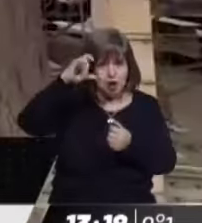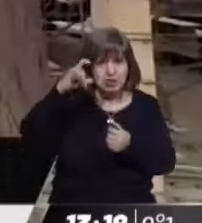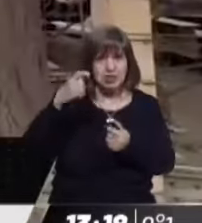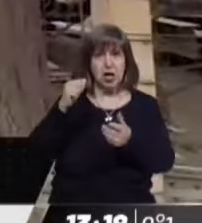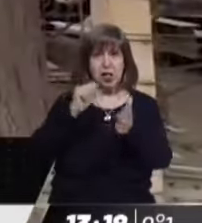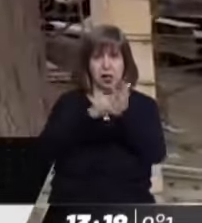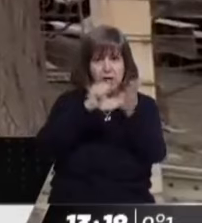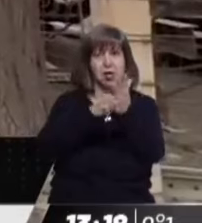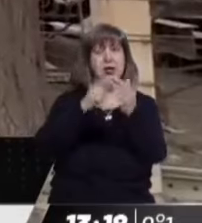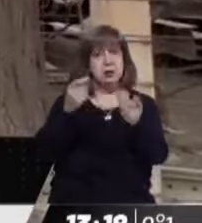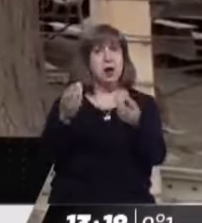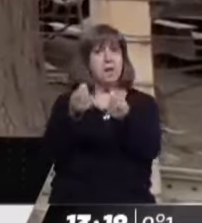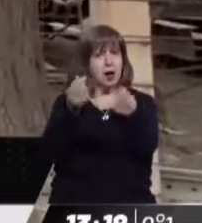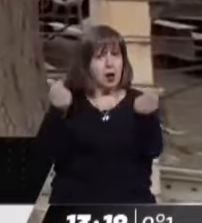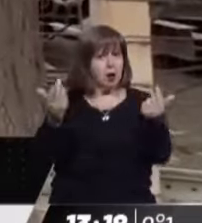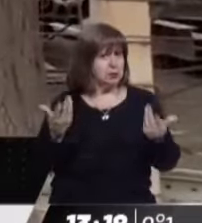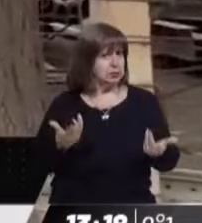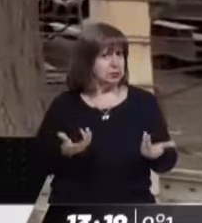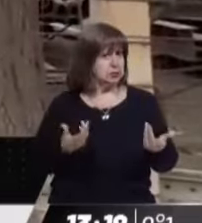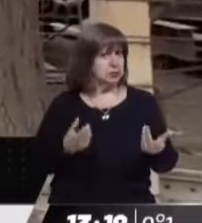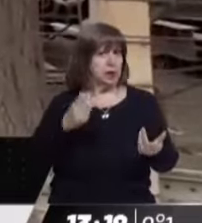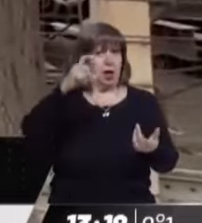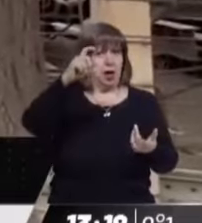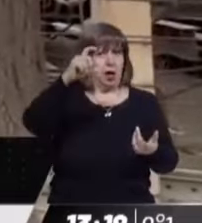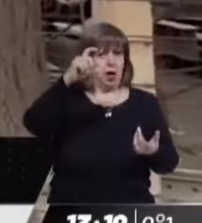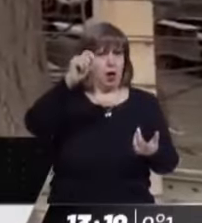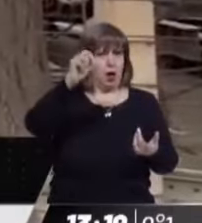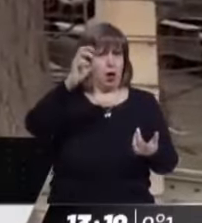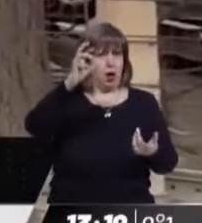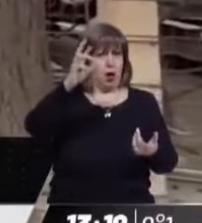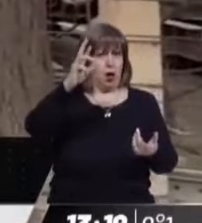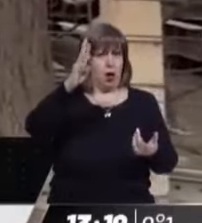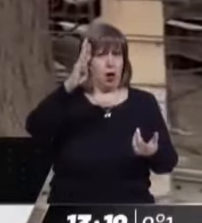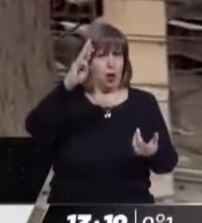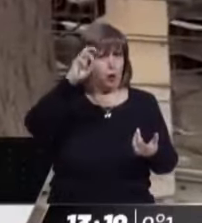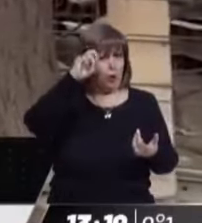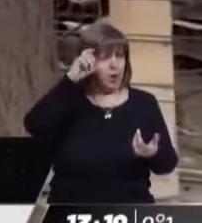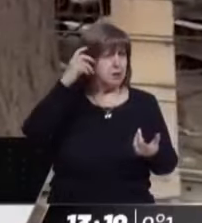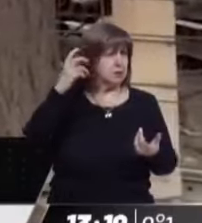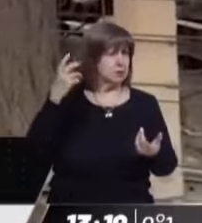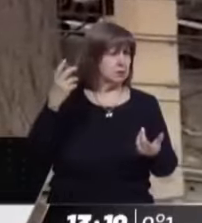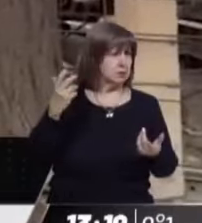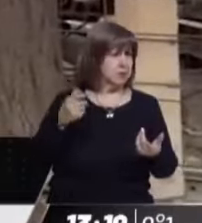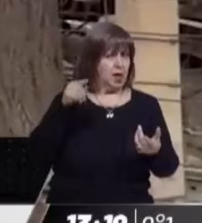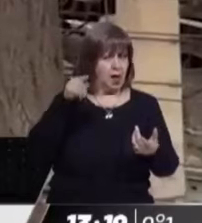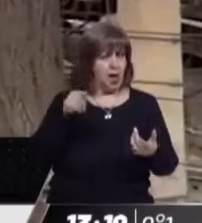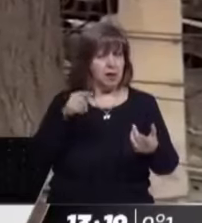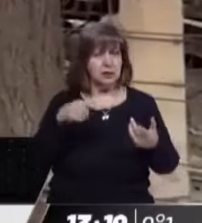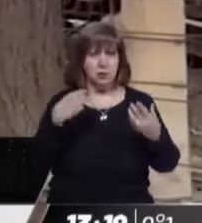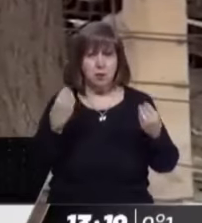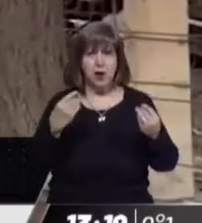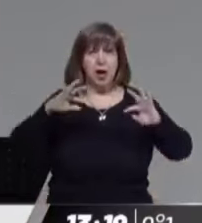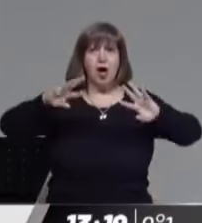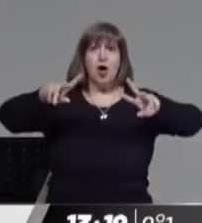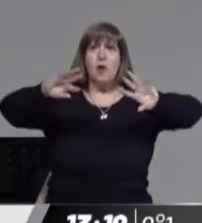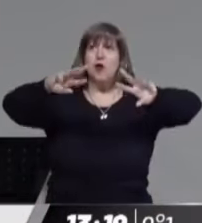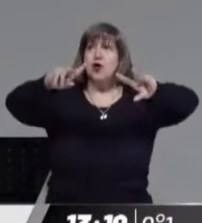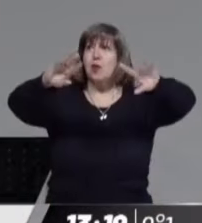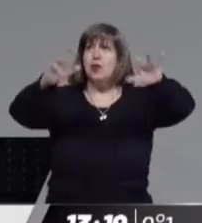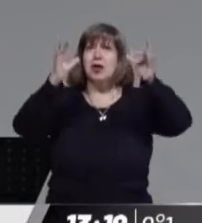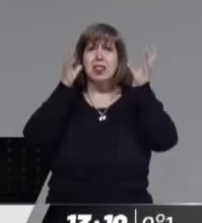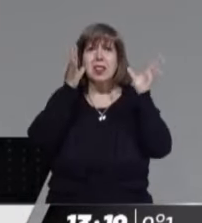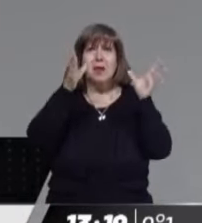hablamos de cobre hablamos de un gran conductor de la electricidad por eso su robo es una gran problemática en nuestra